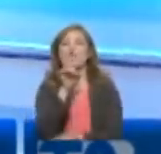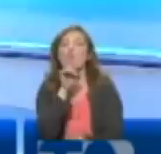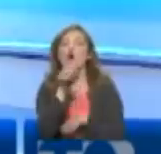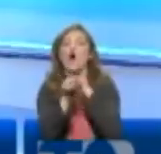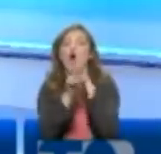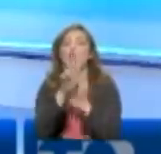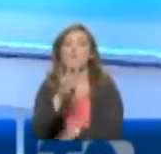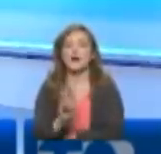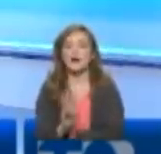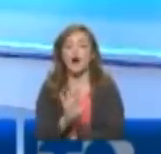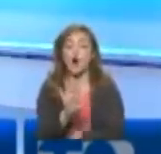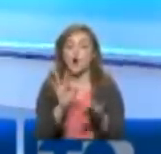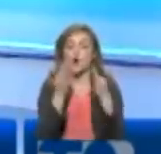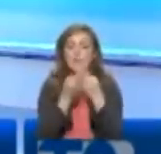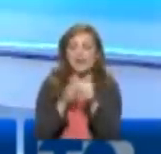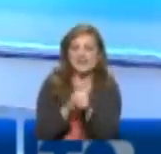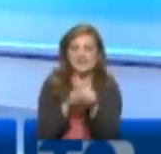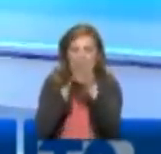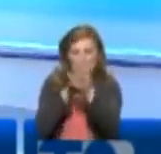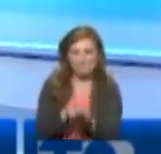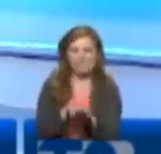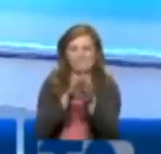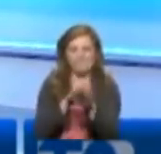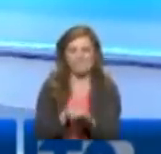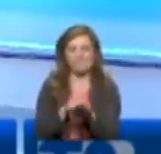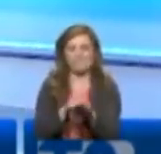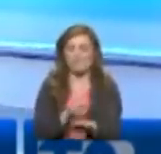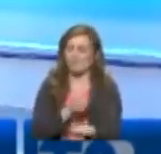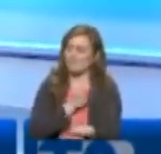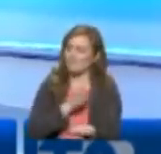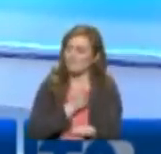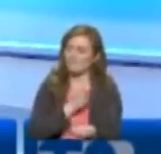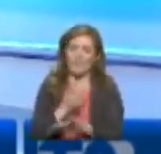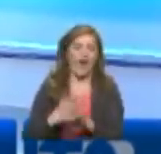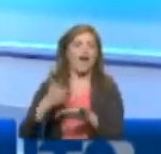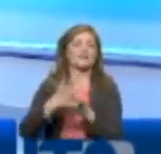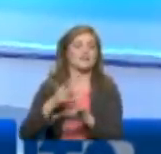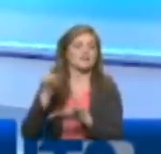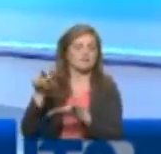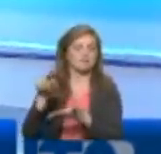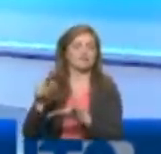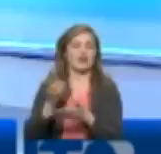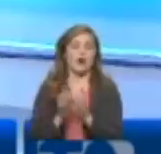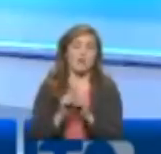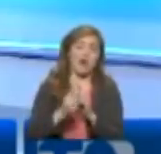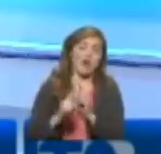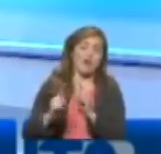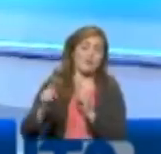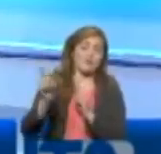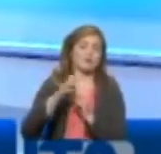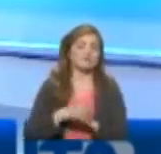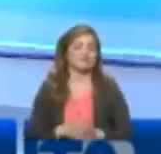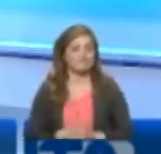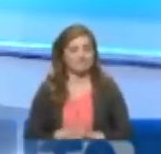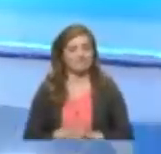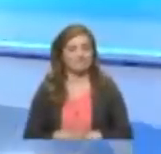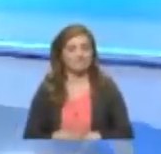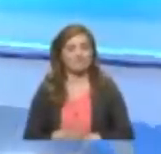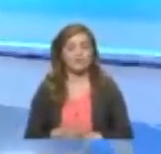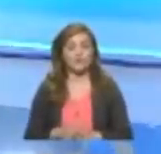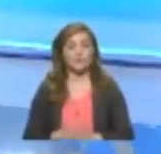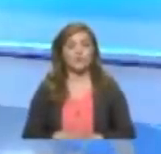y seguidores expresan su respaldo al pedalista carchense a miles de kilómetros de distancia en su tierra natal el